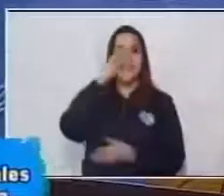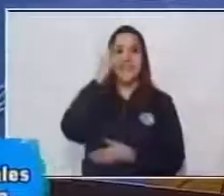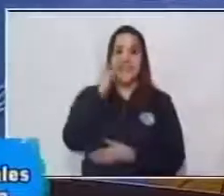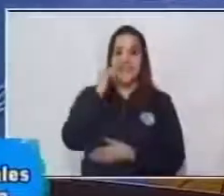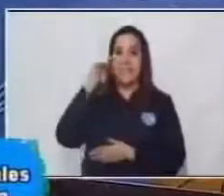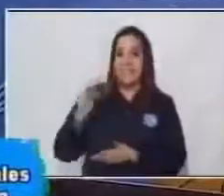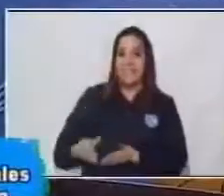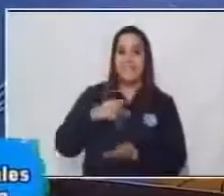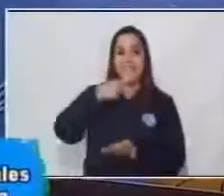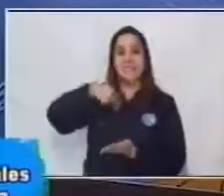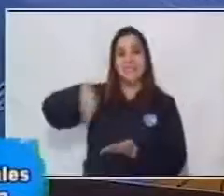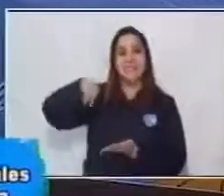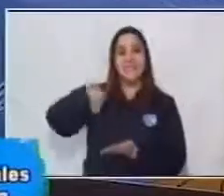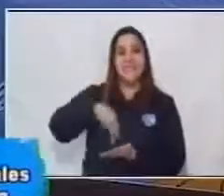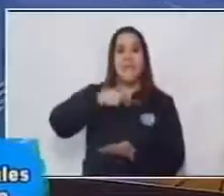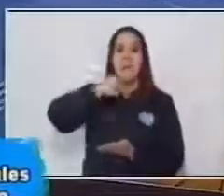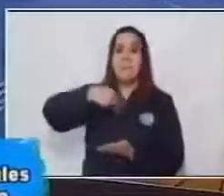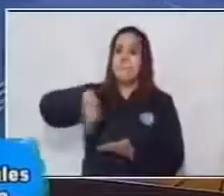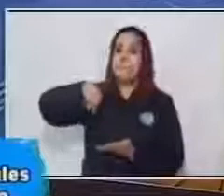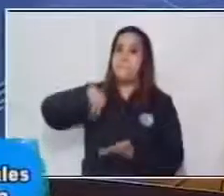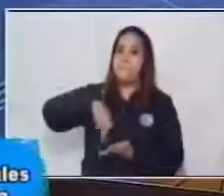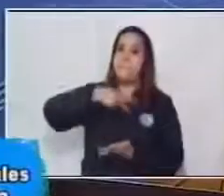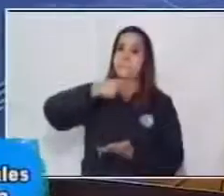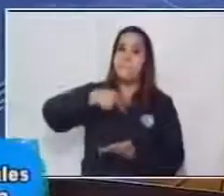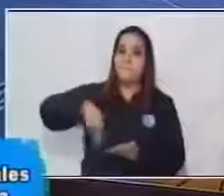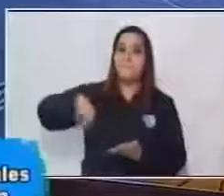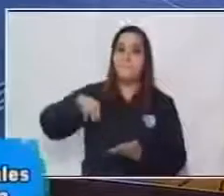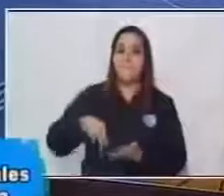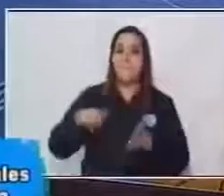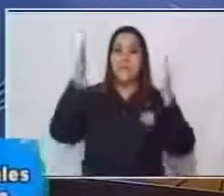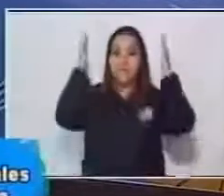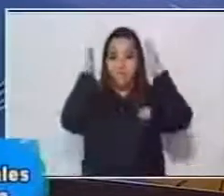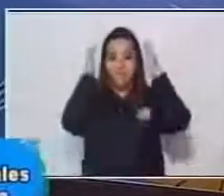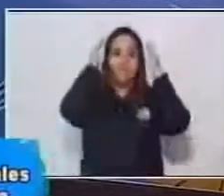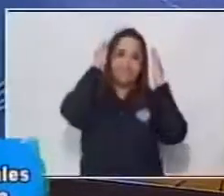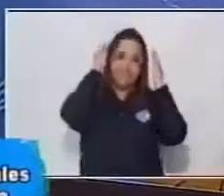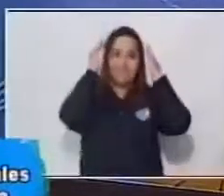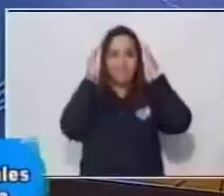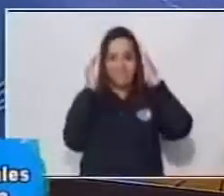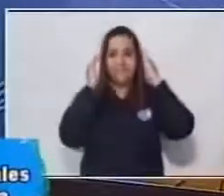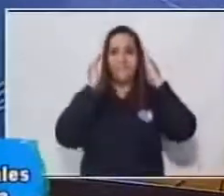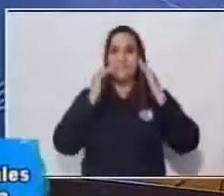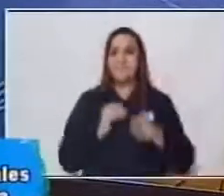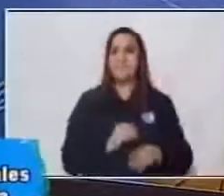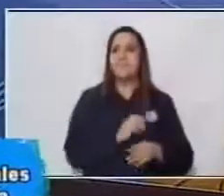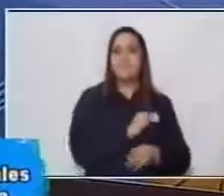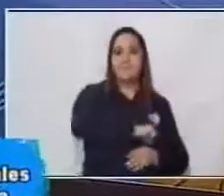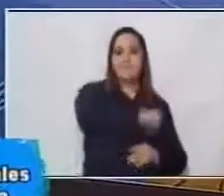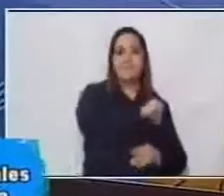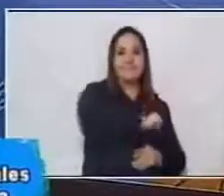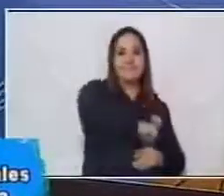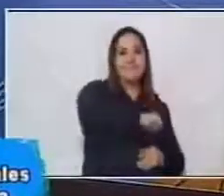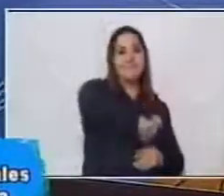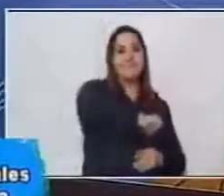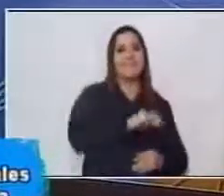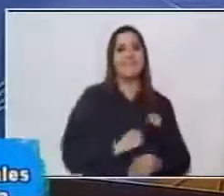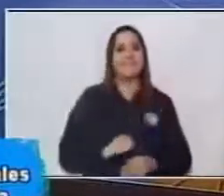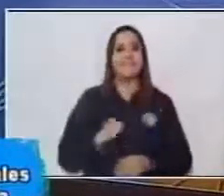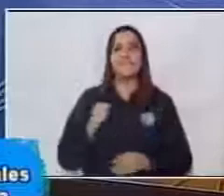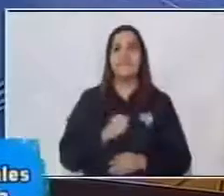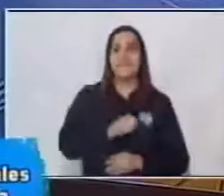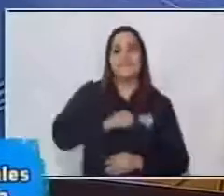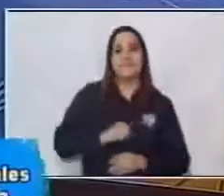baila, el marinero baila, baila con la cabeza, con la cabeza, cabeza, cabeza, con el hombro, hombro,